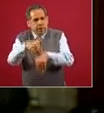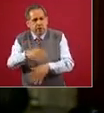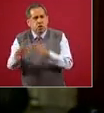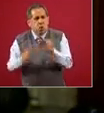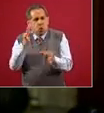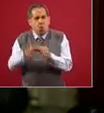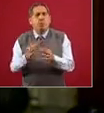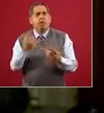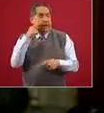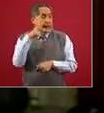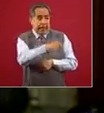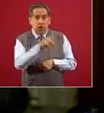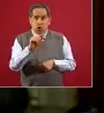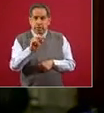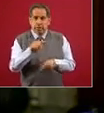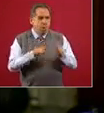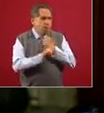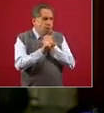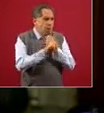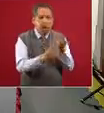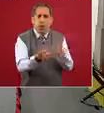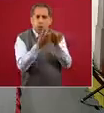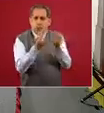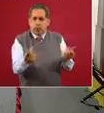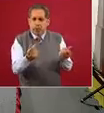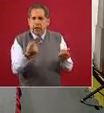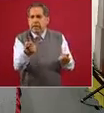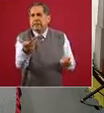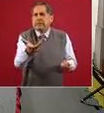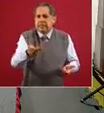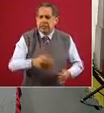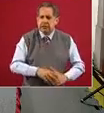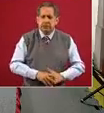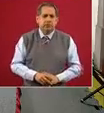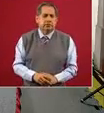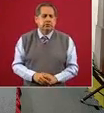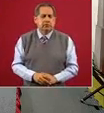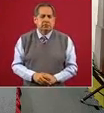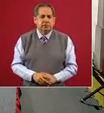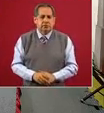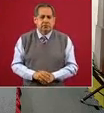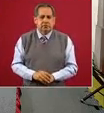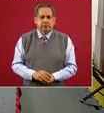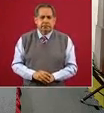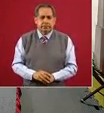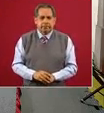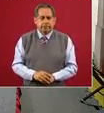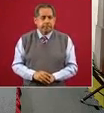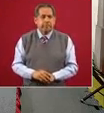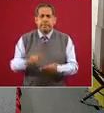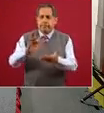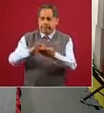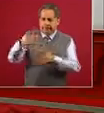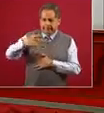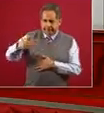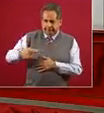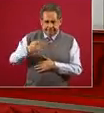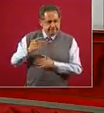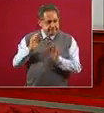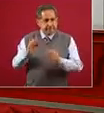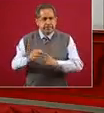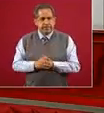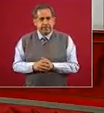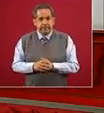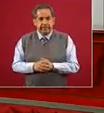resolver este conflicto laboral de la huelga de Notimex? Muchas gracias, secretaria. Agradezco la pregunta.